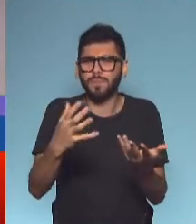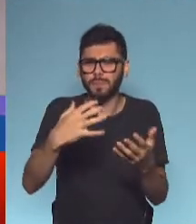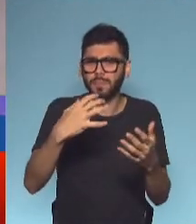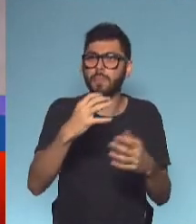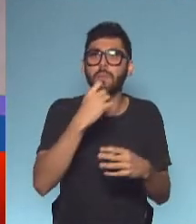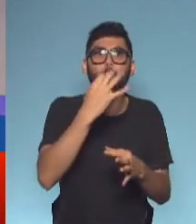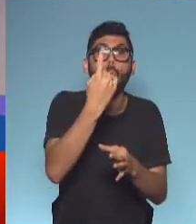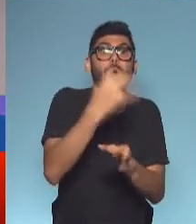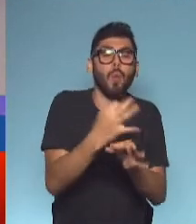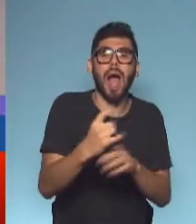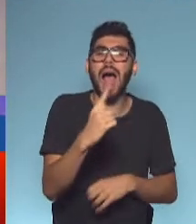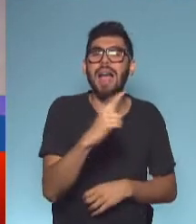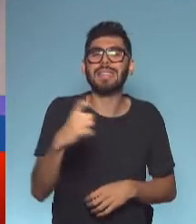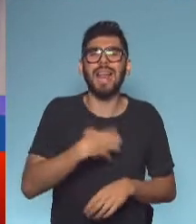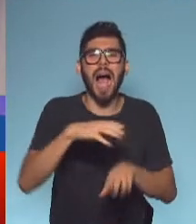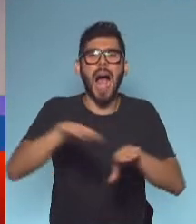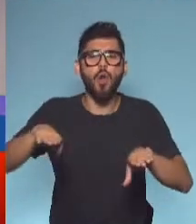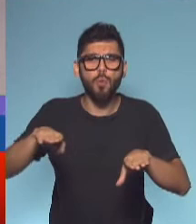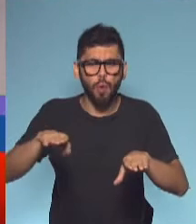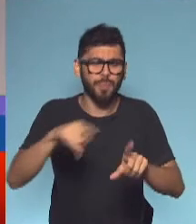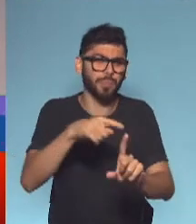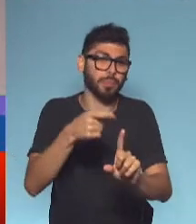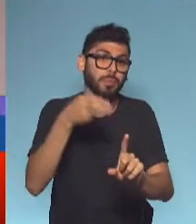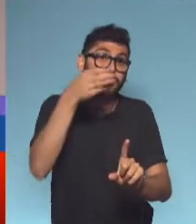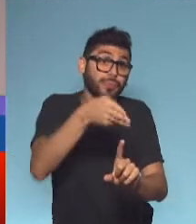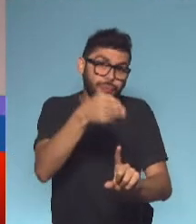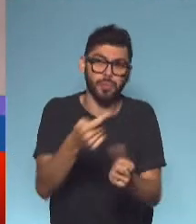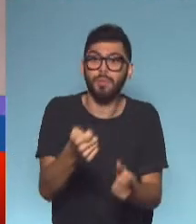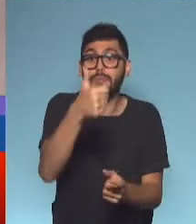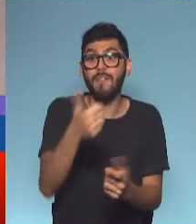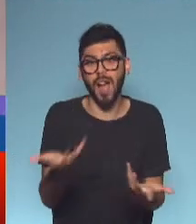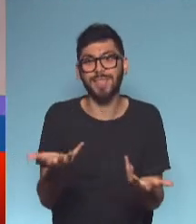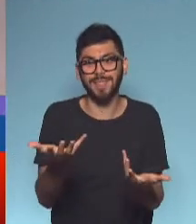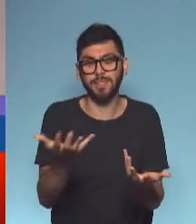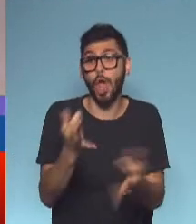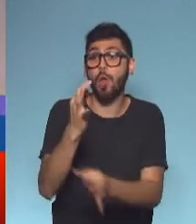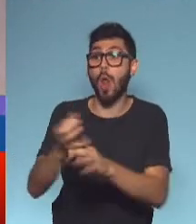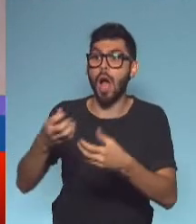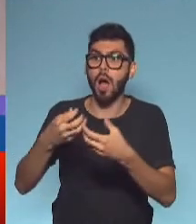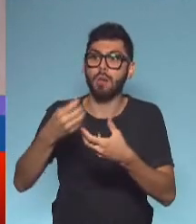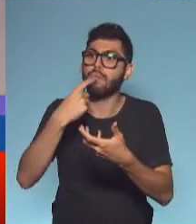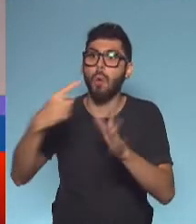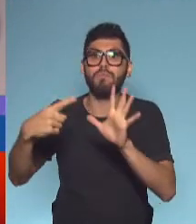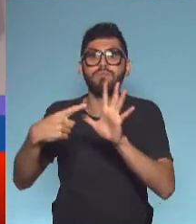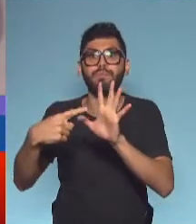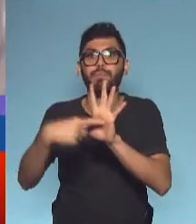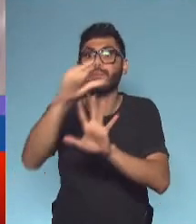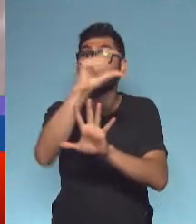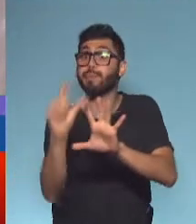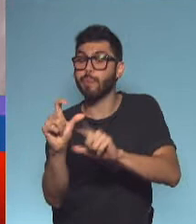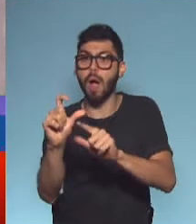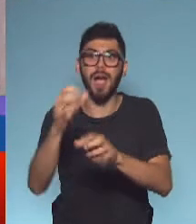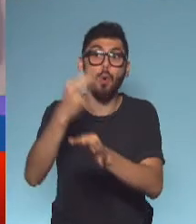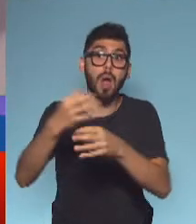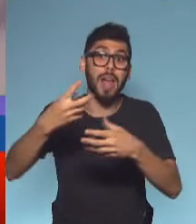los 100 alumnos por escuela, es más difícil, es más fácil el retorno que en escuelas muy numerosas del conurbano. Yo creo que, por ejemplo, el secundario